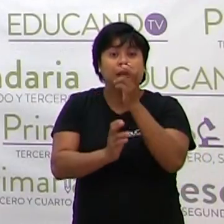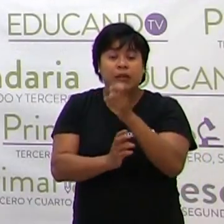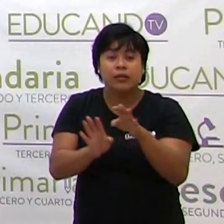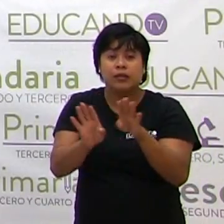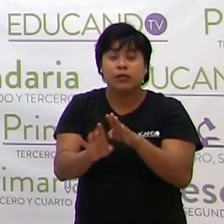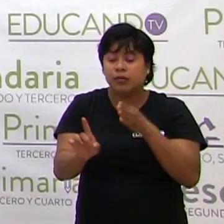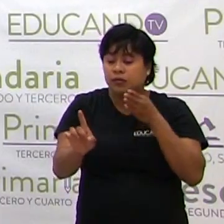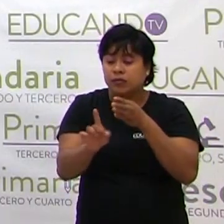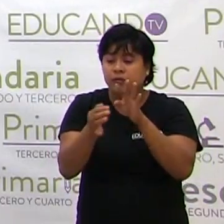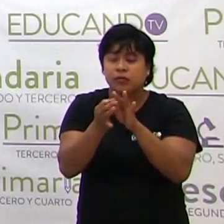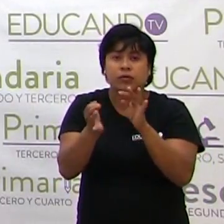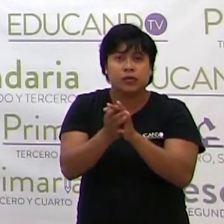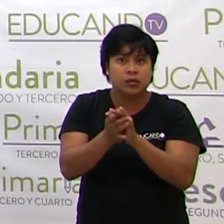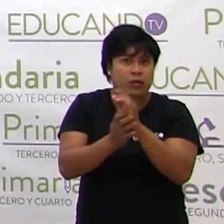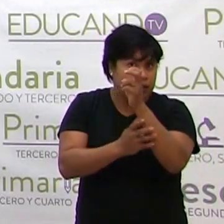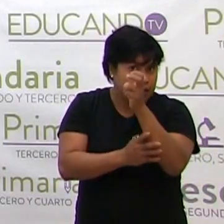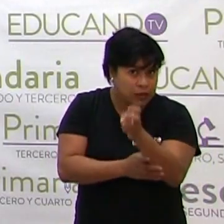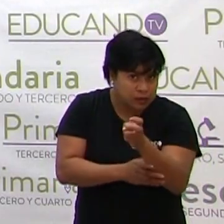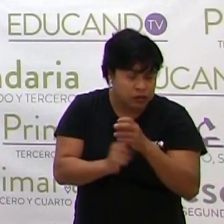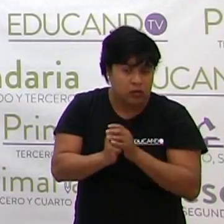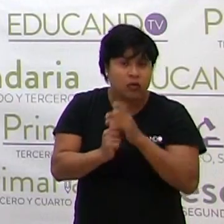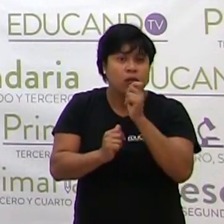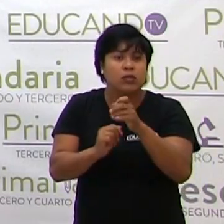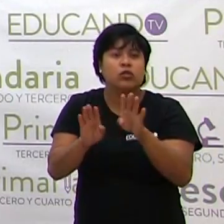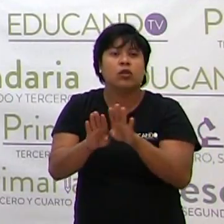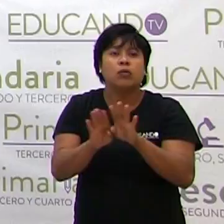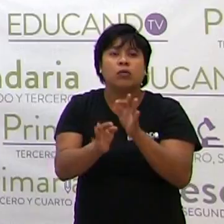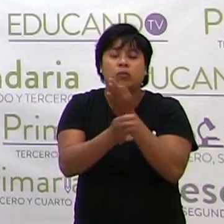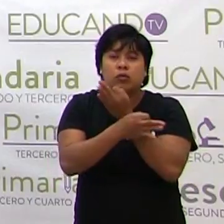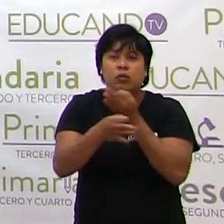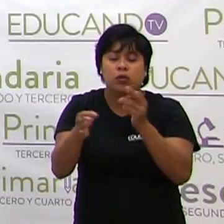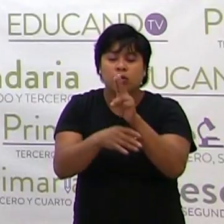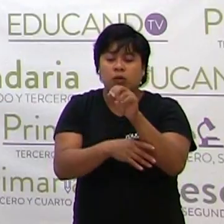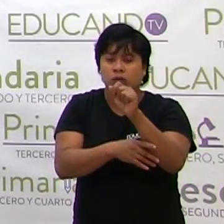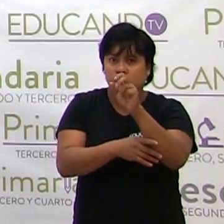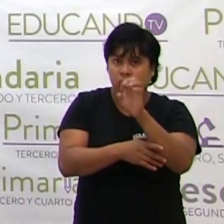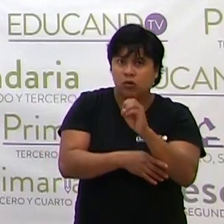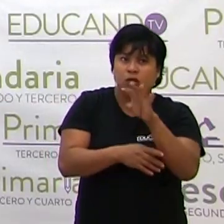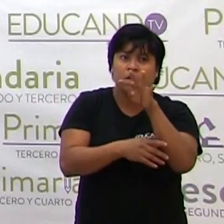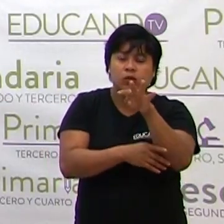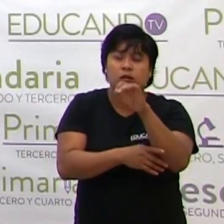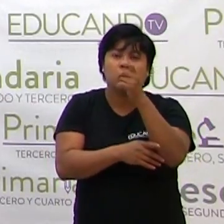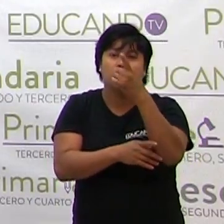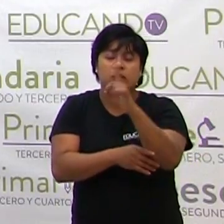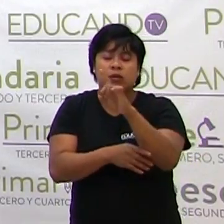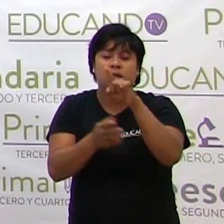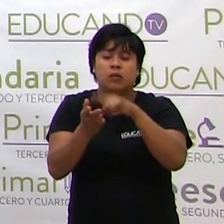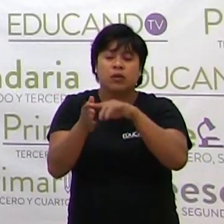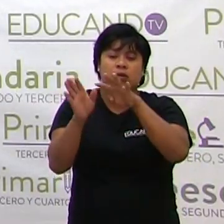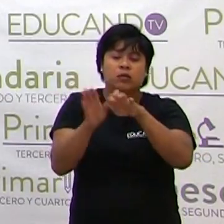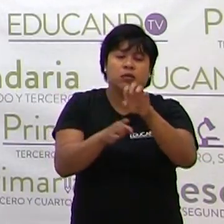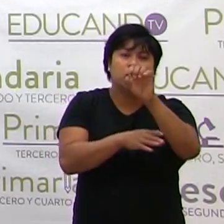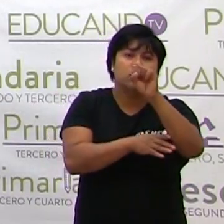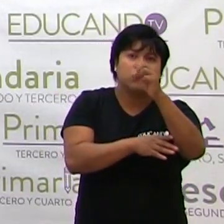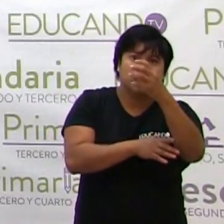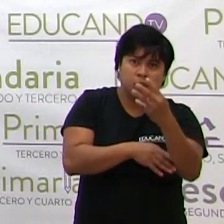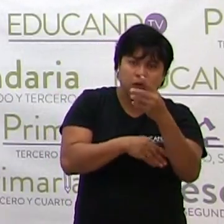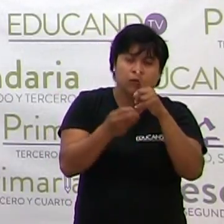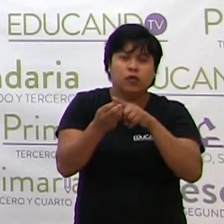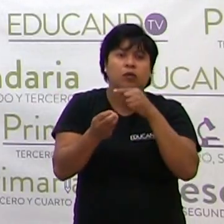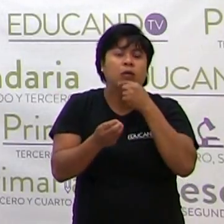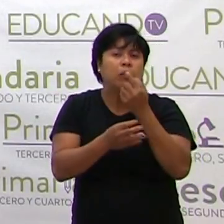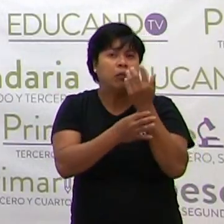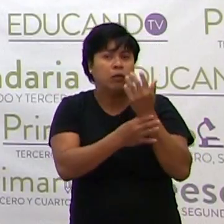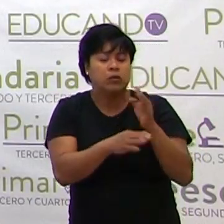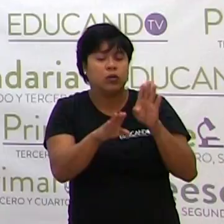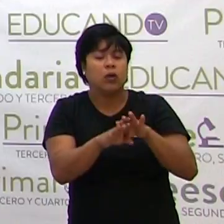referencia de la publicación que hace UNESCO el 19 de diciembre de 1964, donde nos aporta